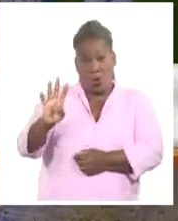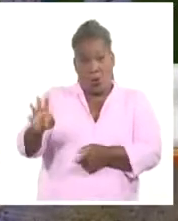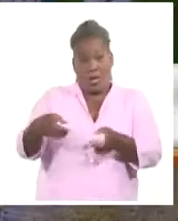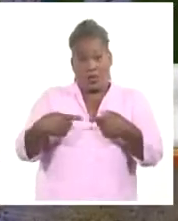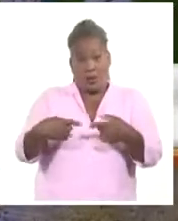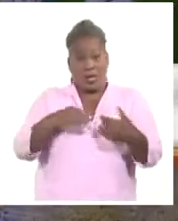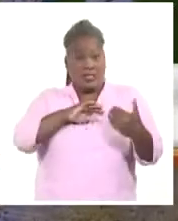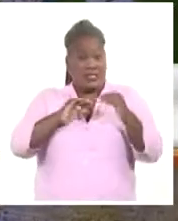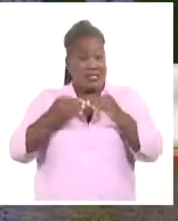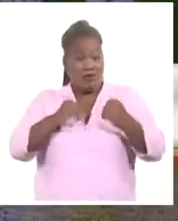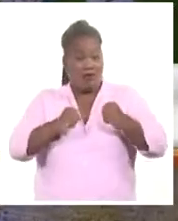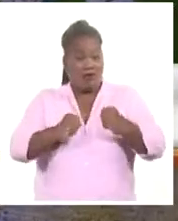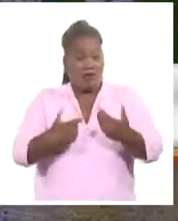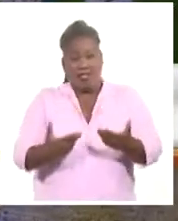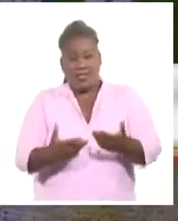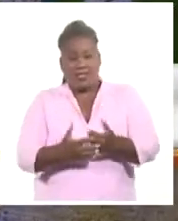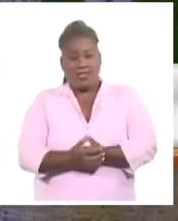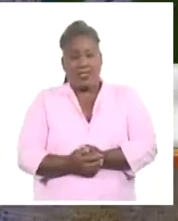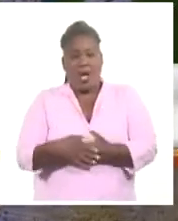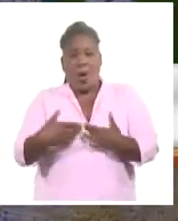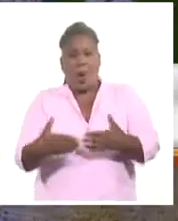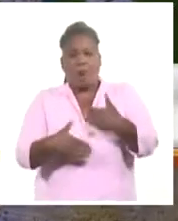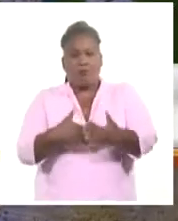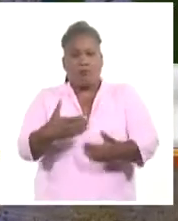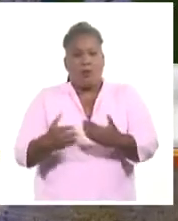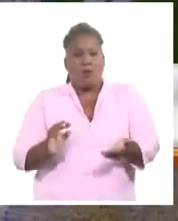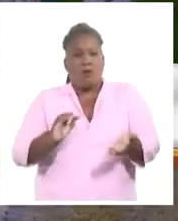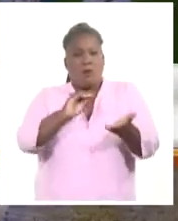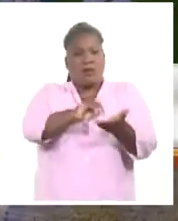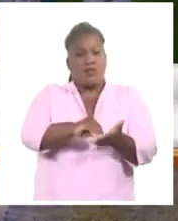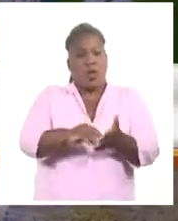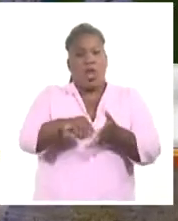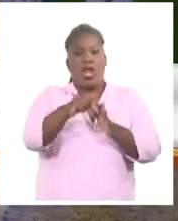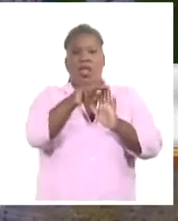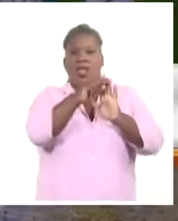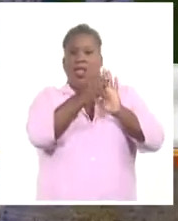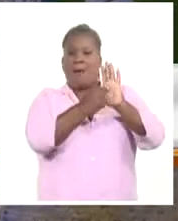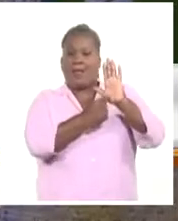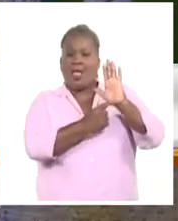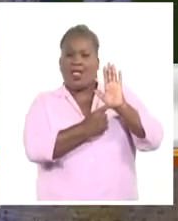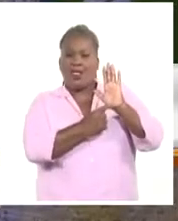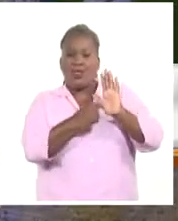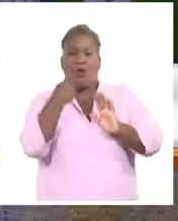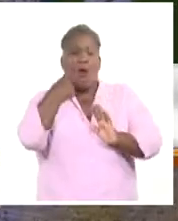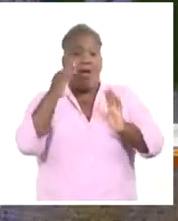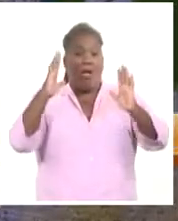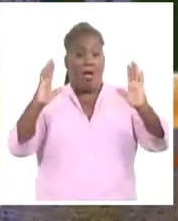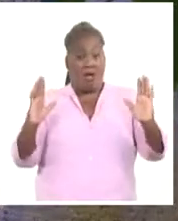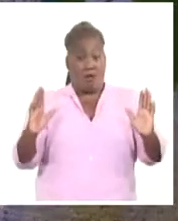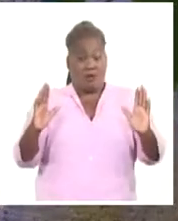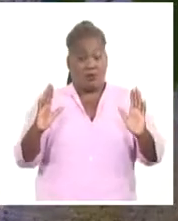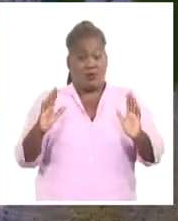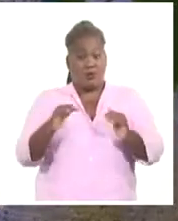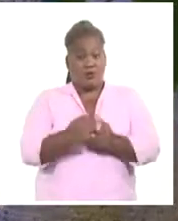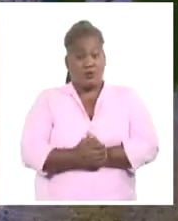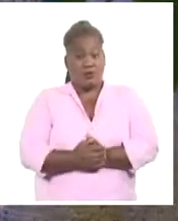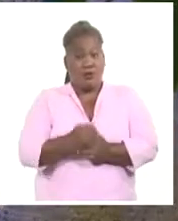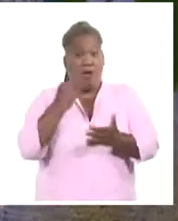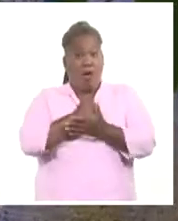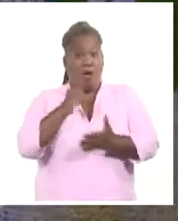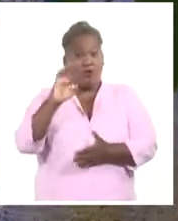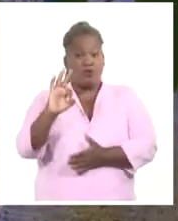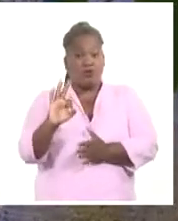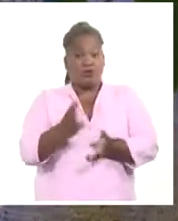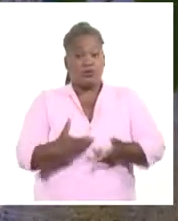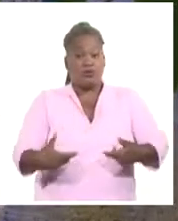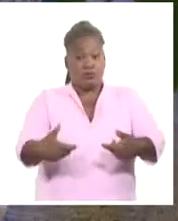con mucha fuerza la marcha del proceso de implementación de los lineamientos en un primer año de vigencia de los mismos, aprobados en el octavo